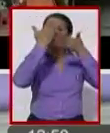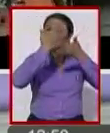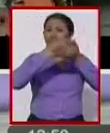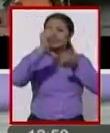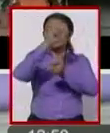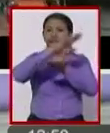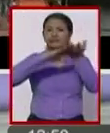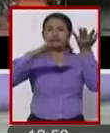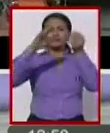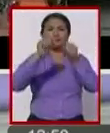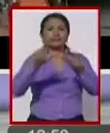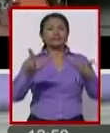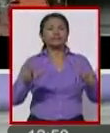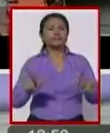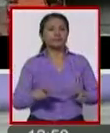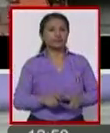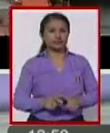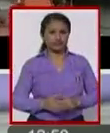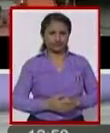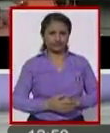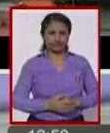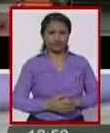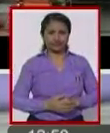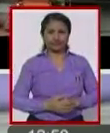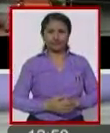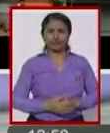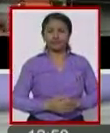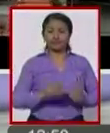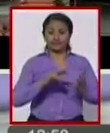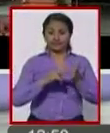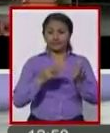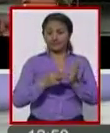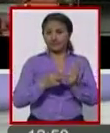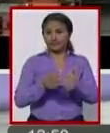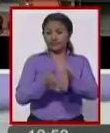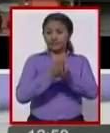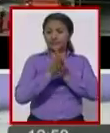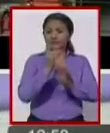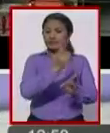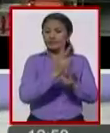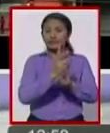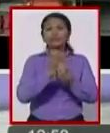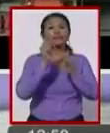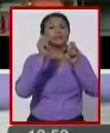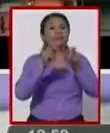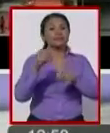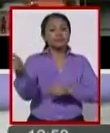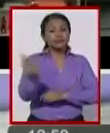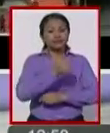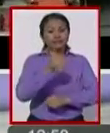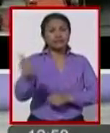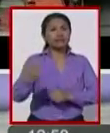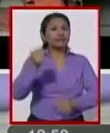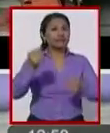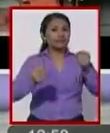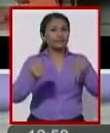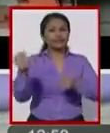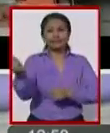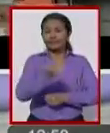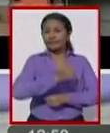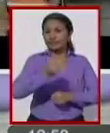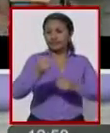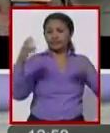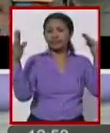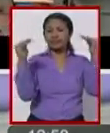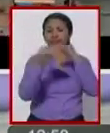visibilidad en esta zona por la humareda registrada, ¿no? Lo cual también se pide precaución a las personas y conductores que están circulando por